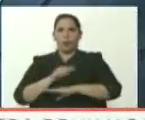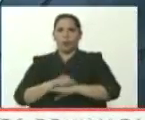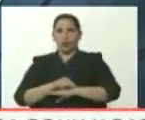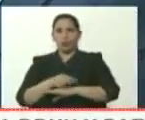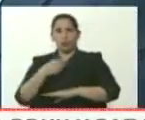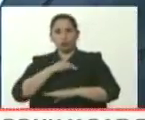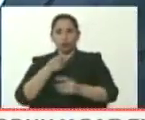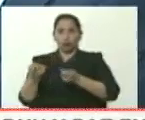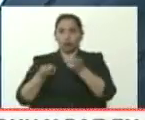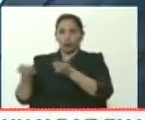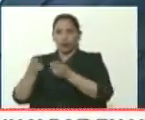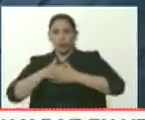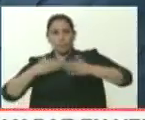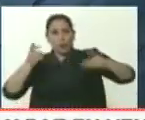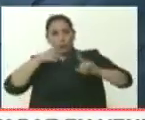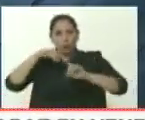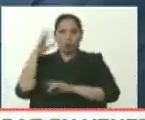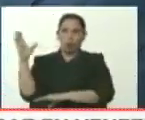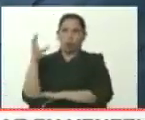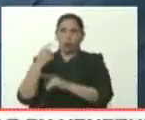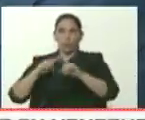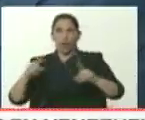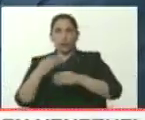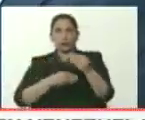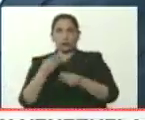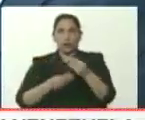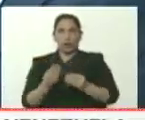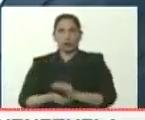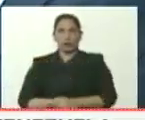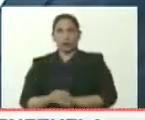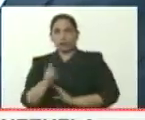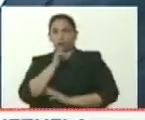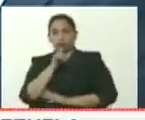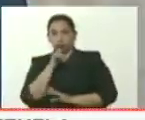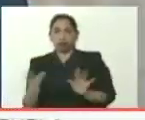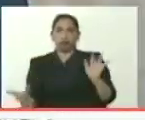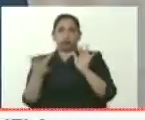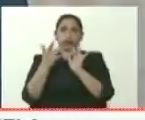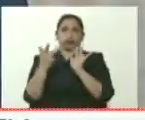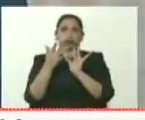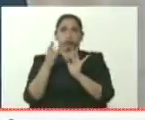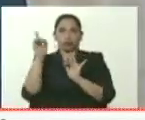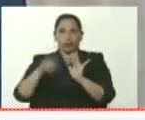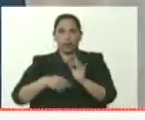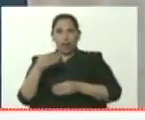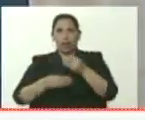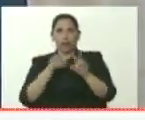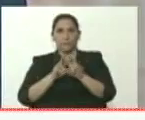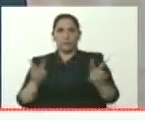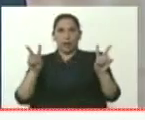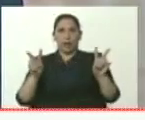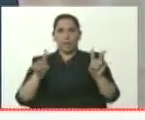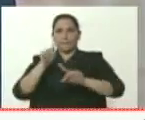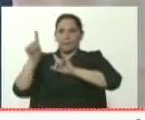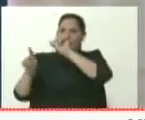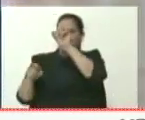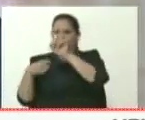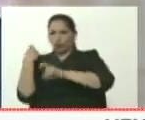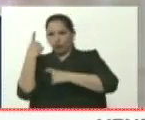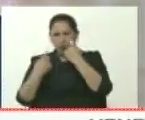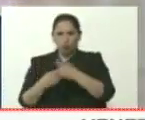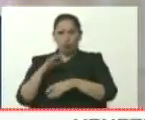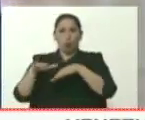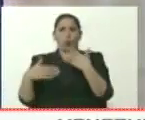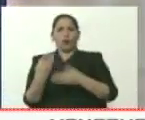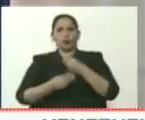al servicio del pueblo de Colombia para procurar puentes, contactos, para procurar que haya paz. Preguntémonos, cuando se haga